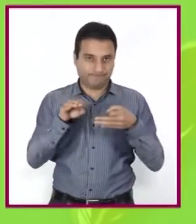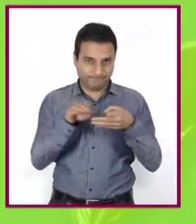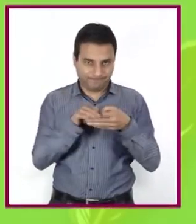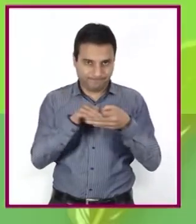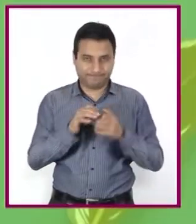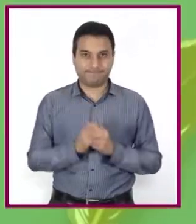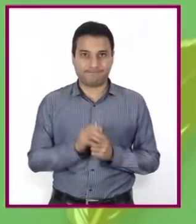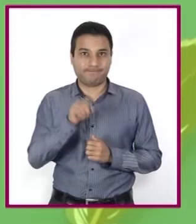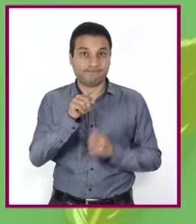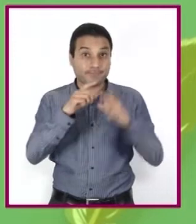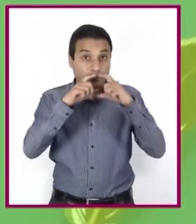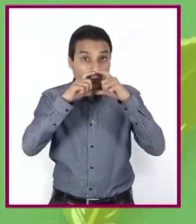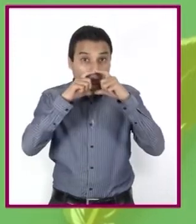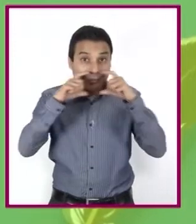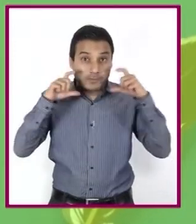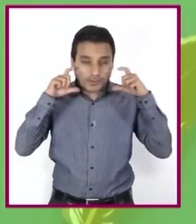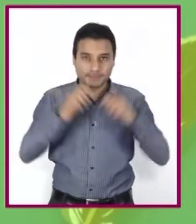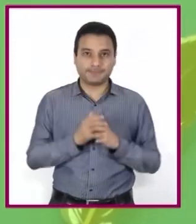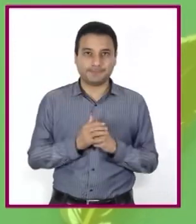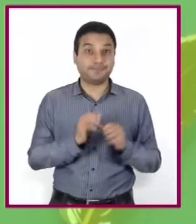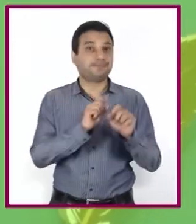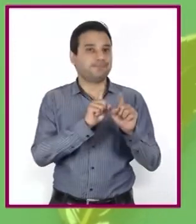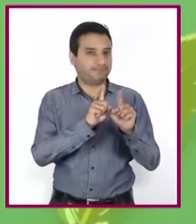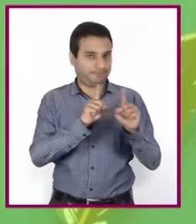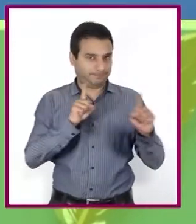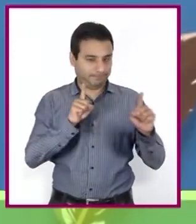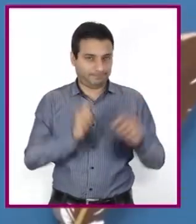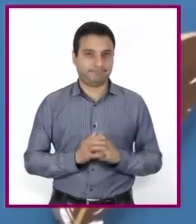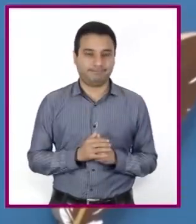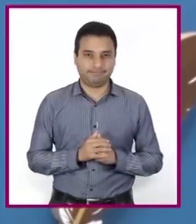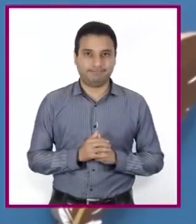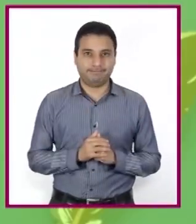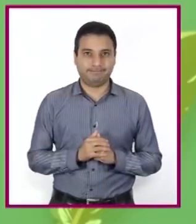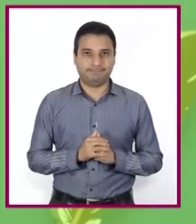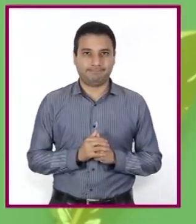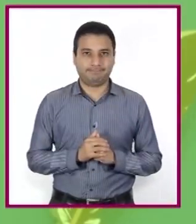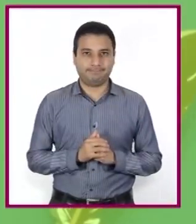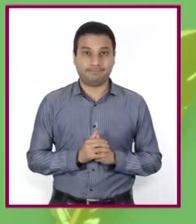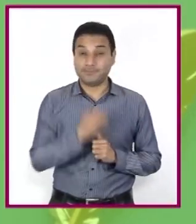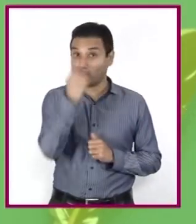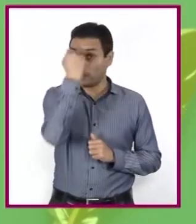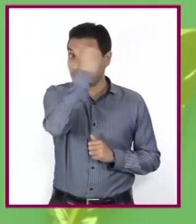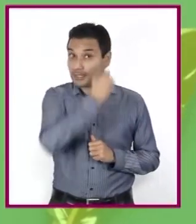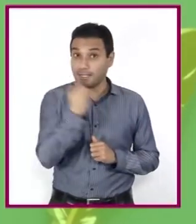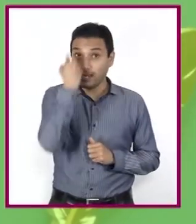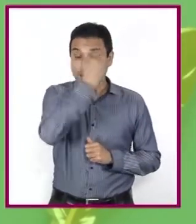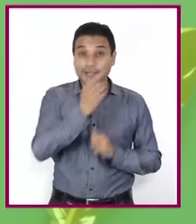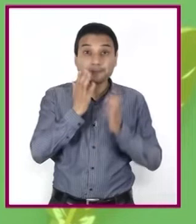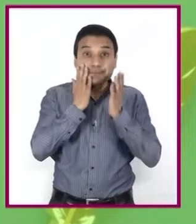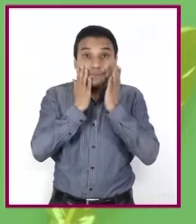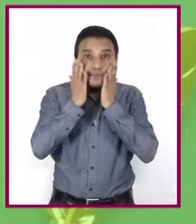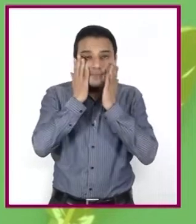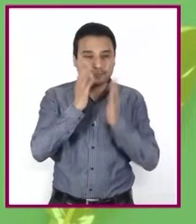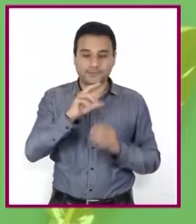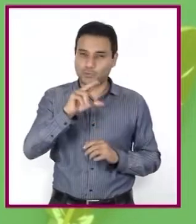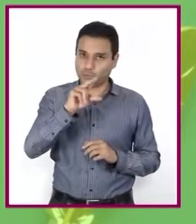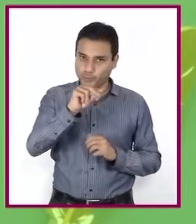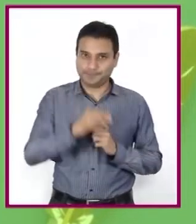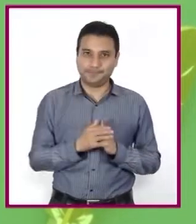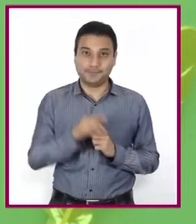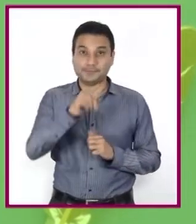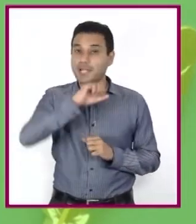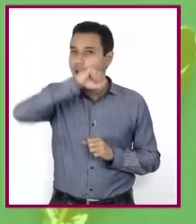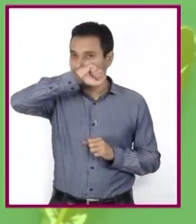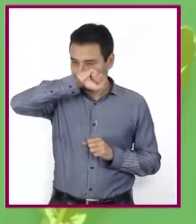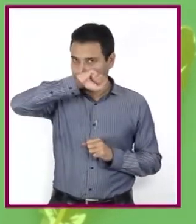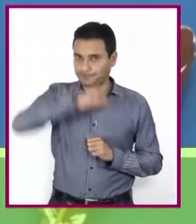el cubrebocas, mantener la sana distancia, procurar no tocarse el rostro y realizar el estornudo de